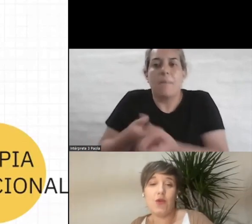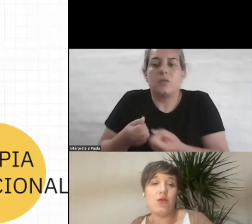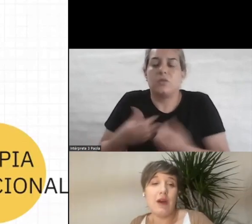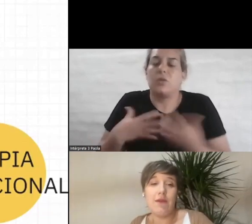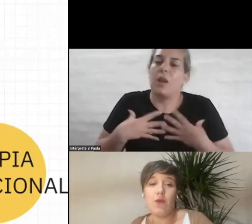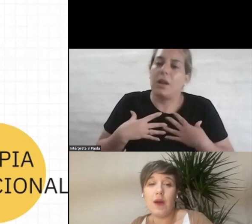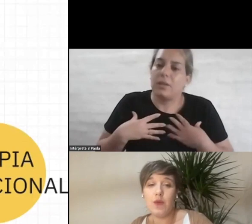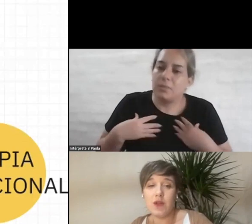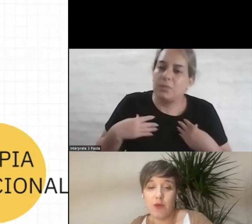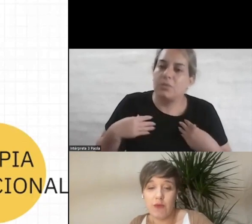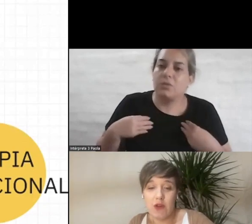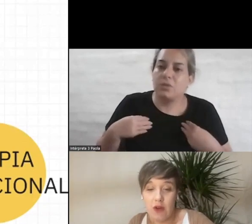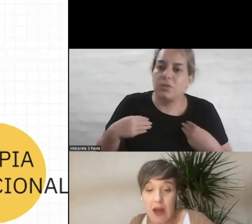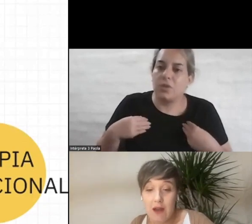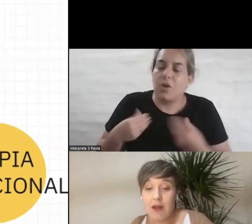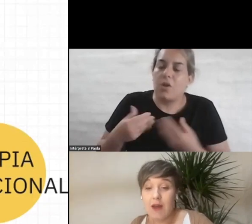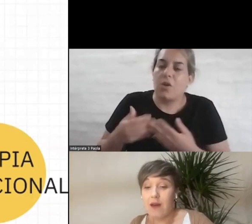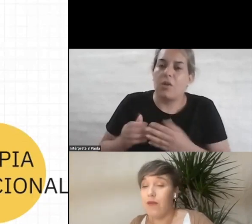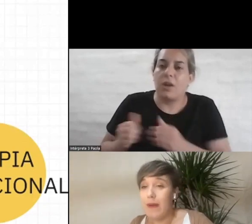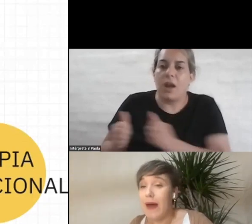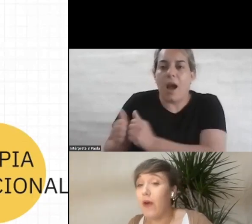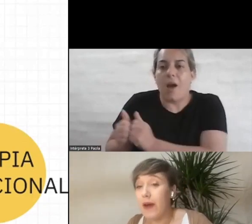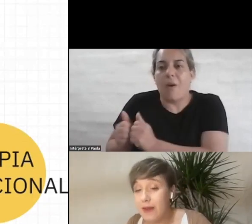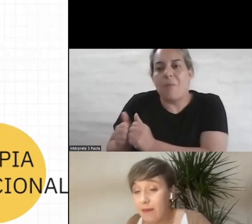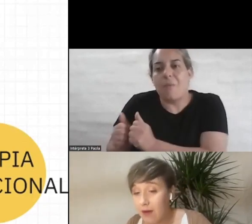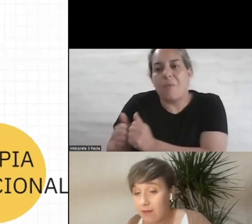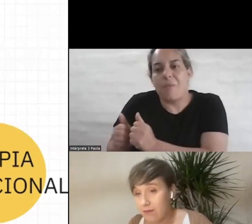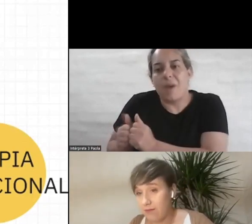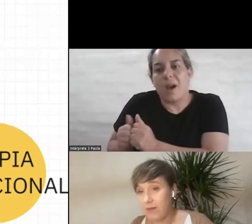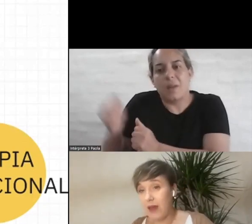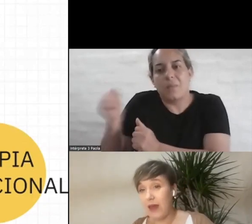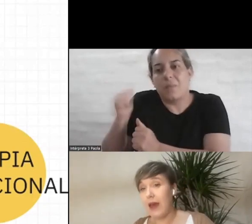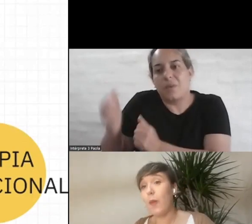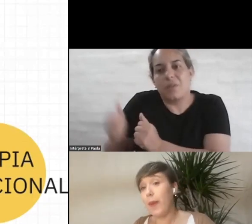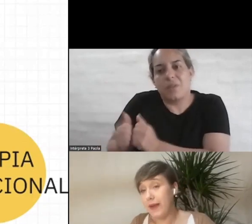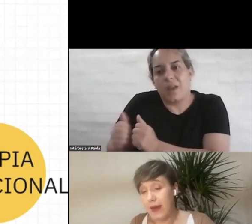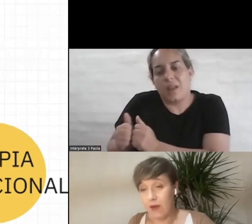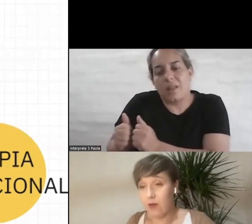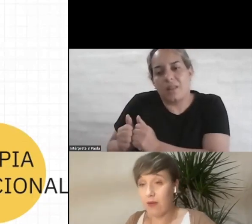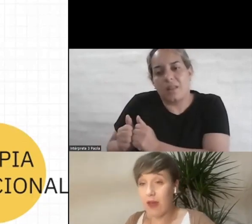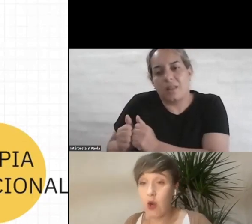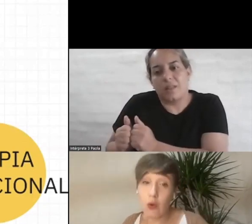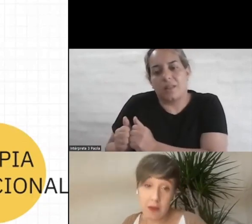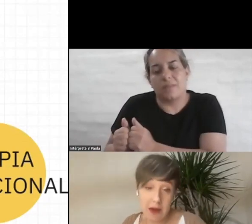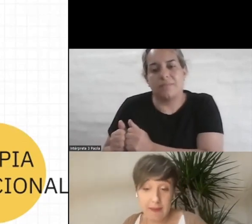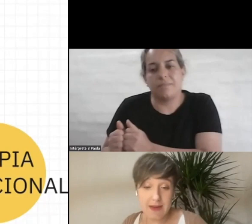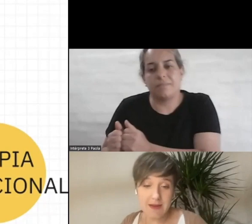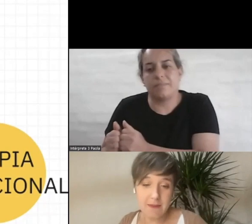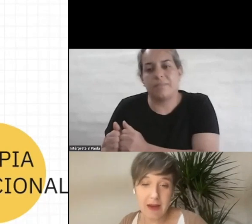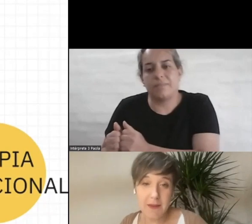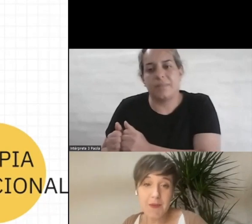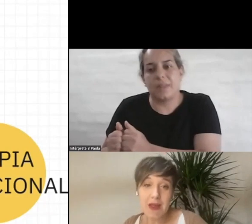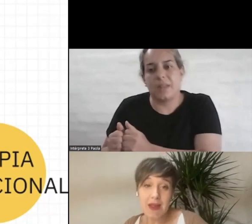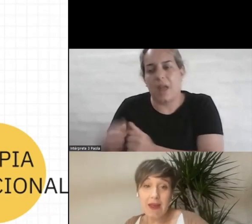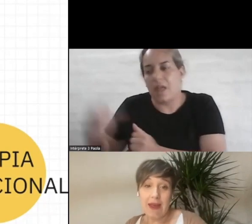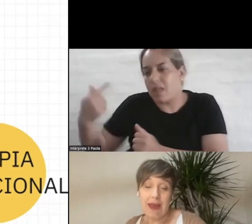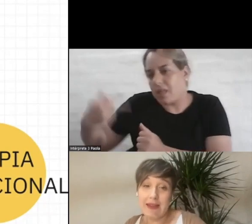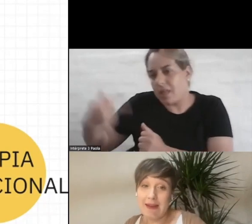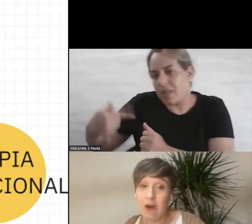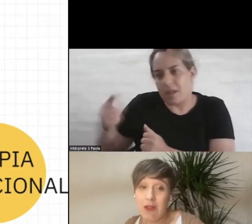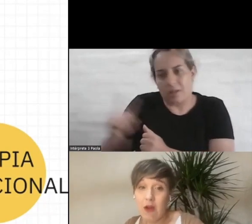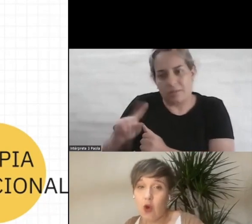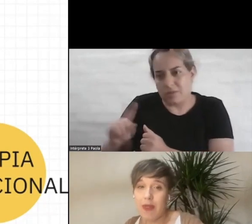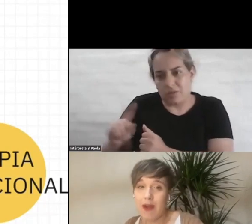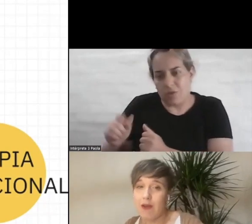Y sobre todo es una figura, pues, profesional, formada, objetiva, que acompañe y que no juzga jamás, ¿vale?